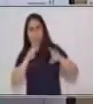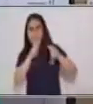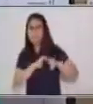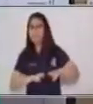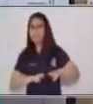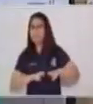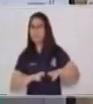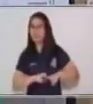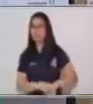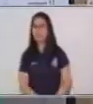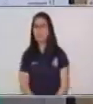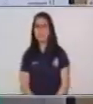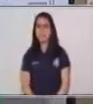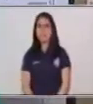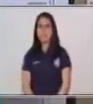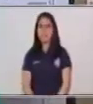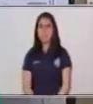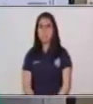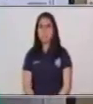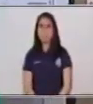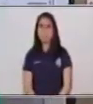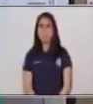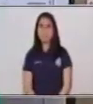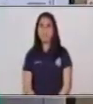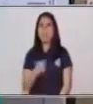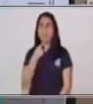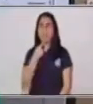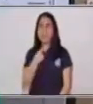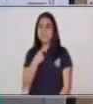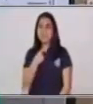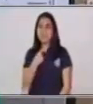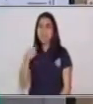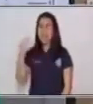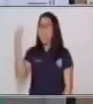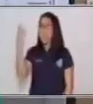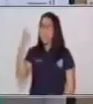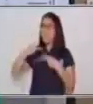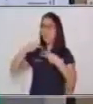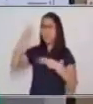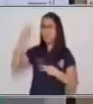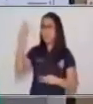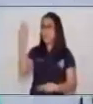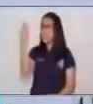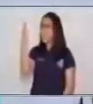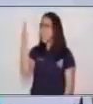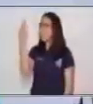En el cristal de un espejo rima con la palabra viejo.